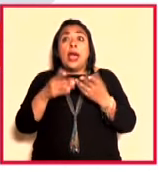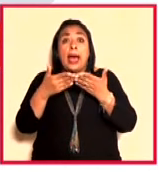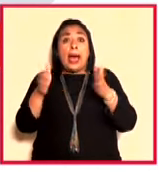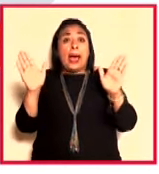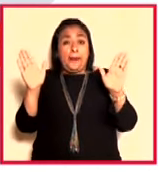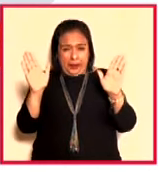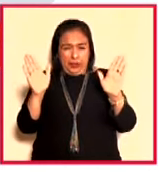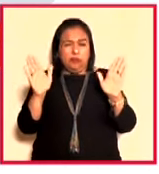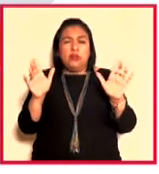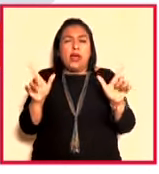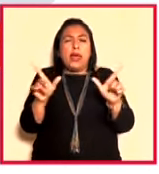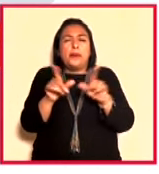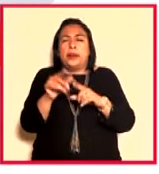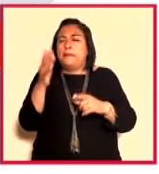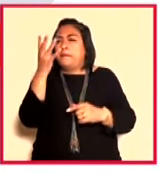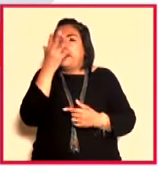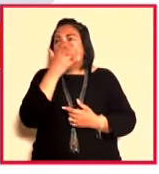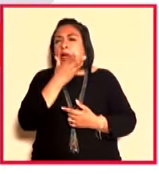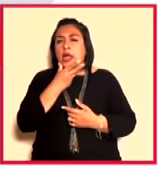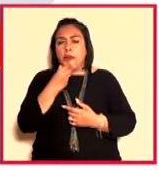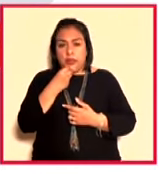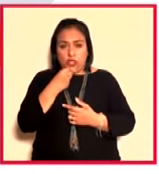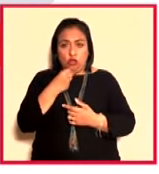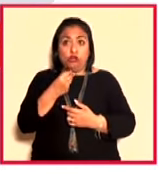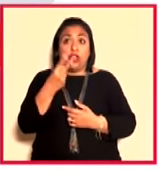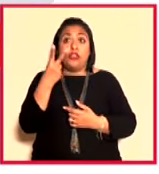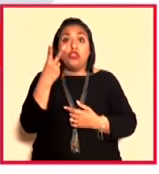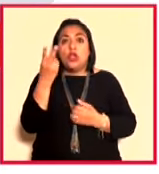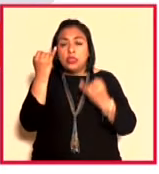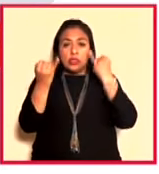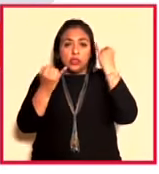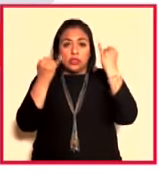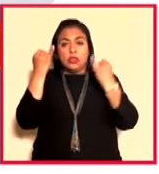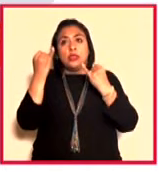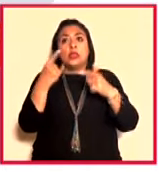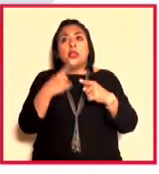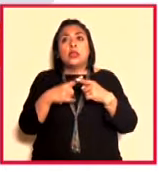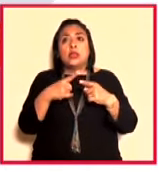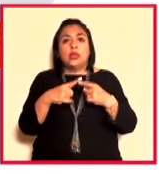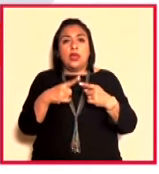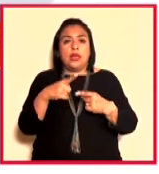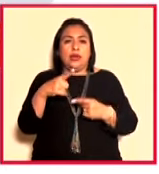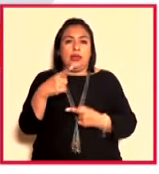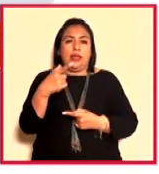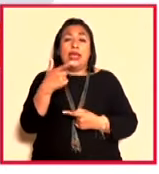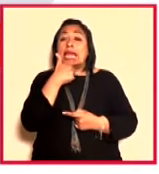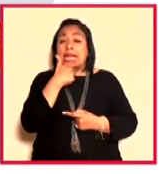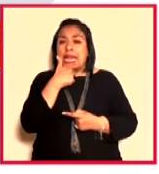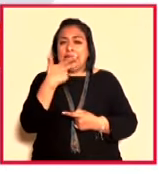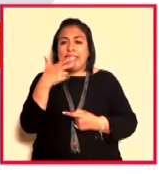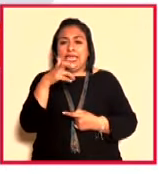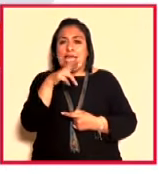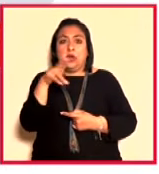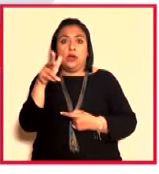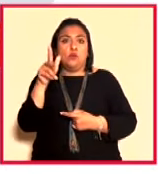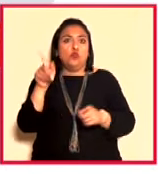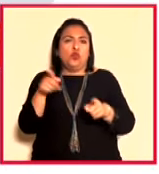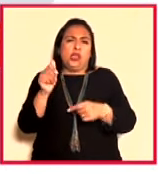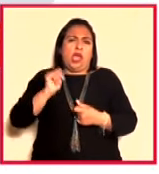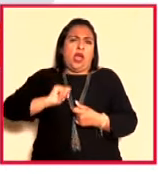breve, maravillosa, que son 2 fantasías de el inglés Henry Purcell. Esta es música muy antigua, anterior a